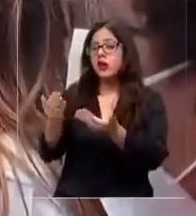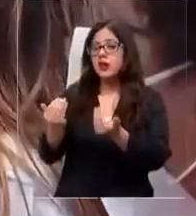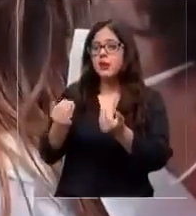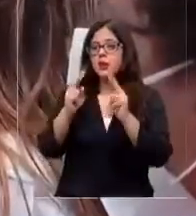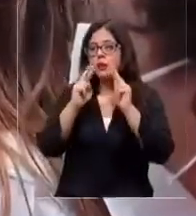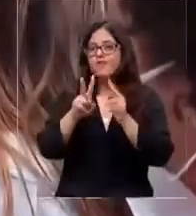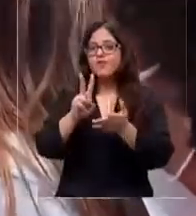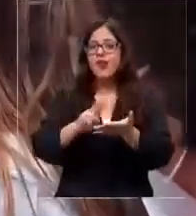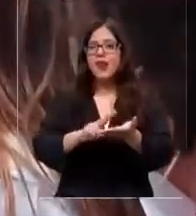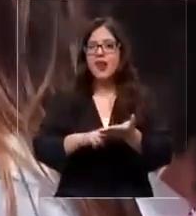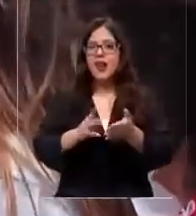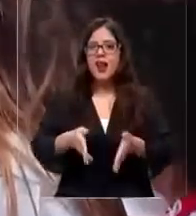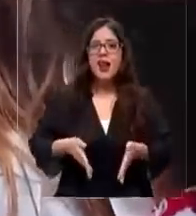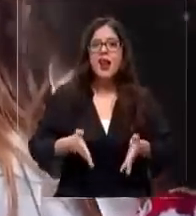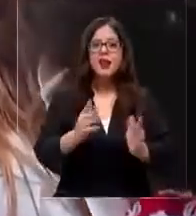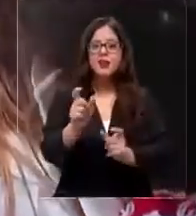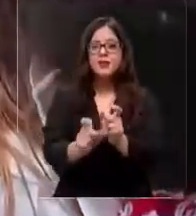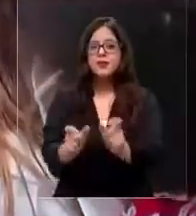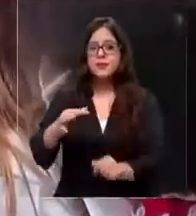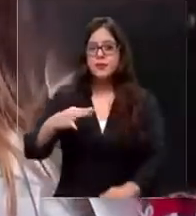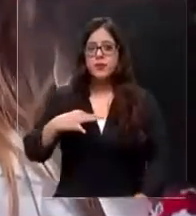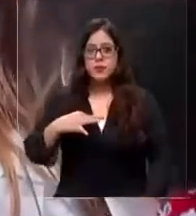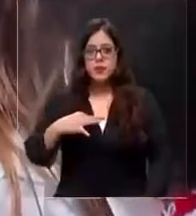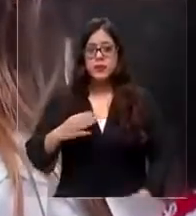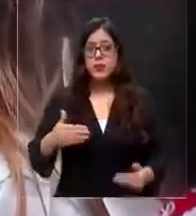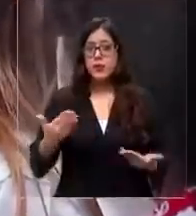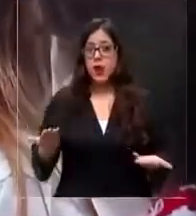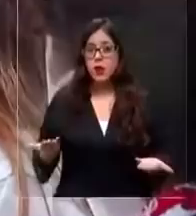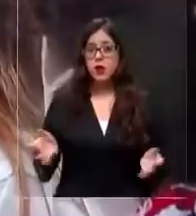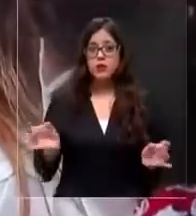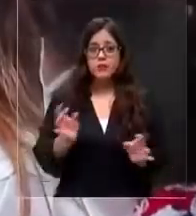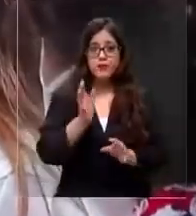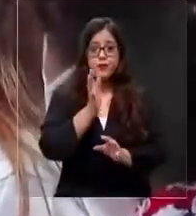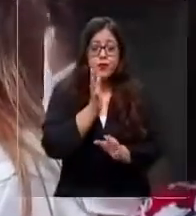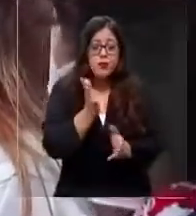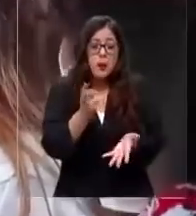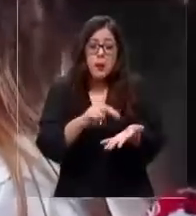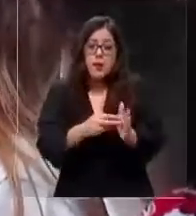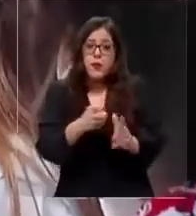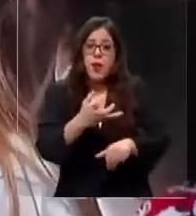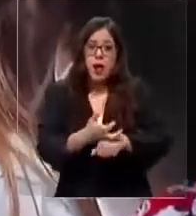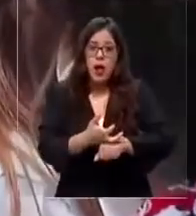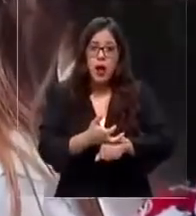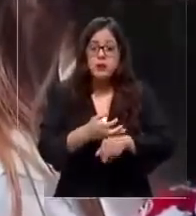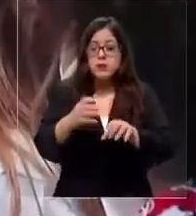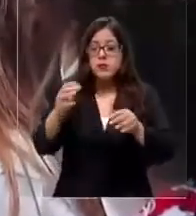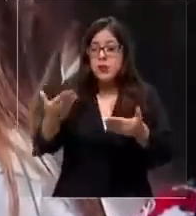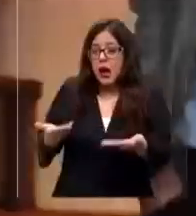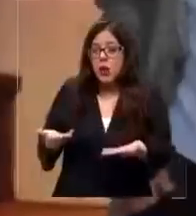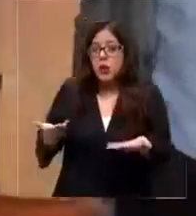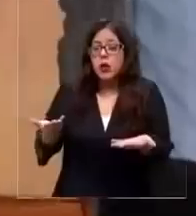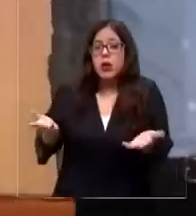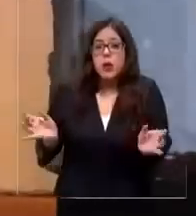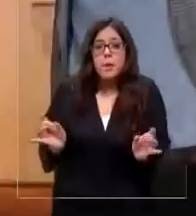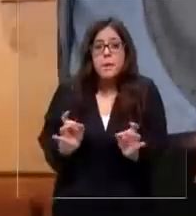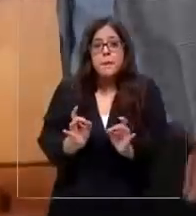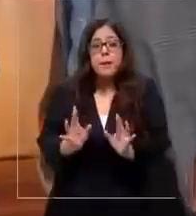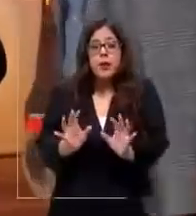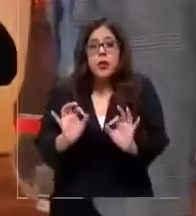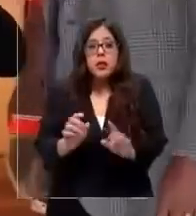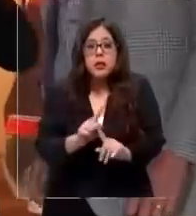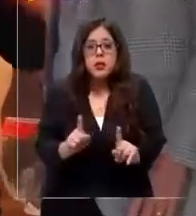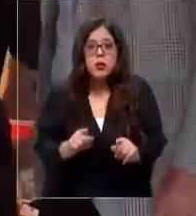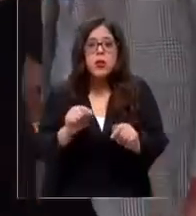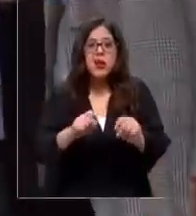la realidad en la calle con los ciudadanos, aunque nos ocurran traspiés, aunque no lo hagamos perfecto. La Araucanía